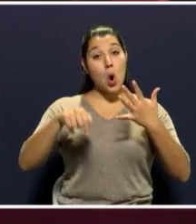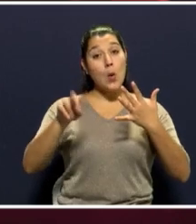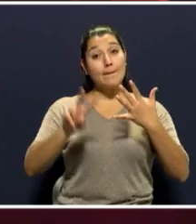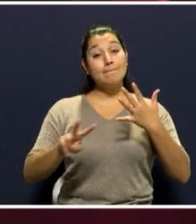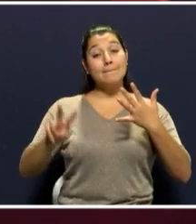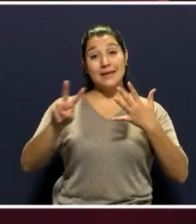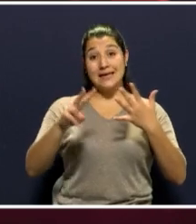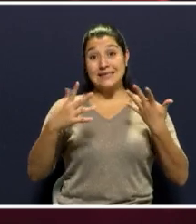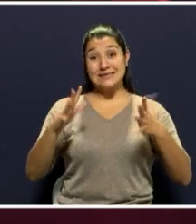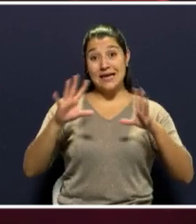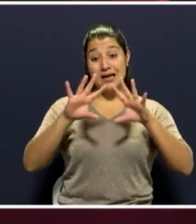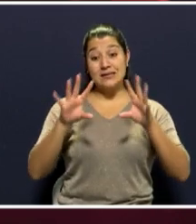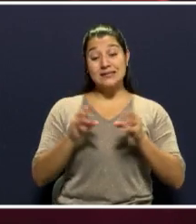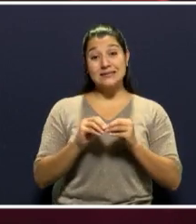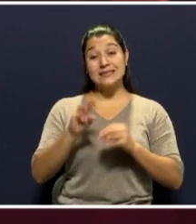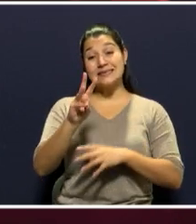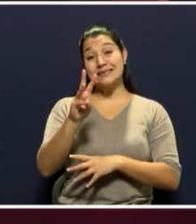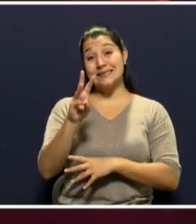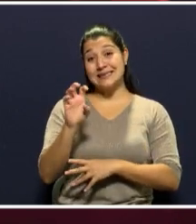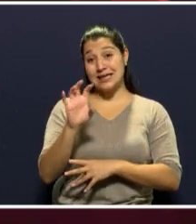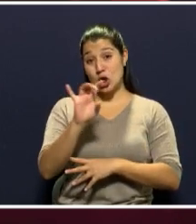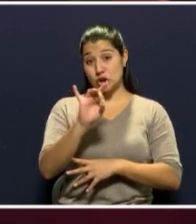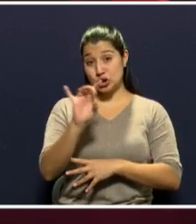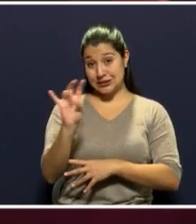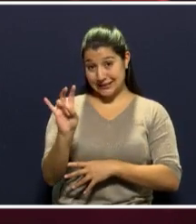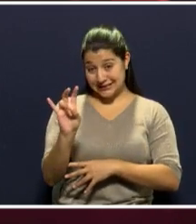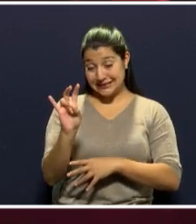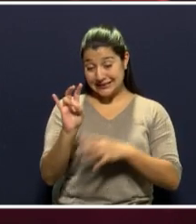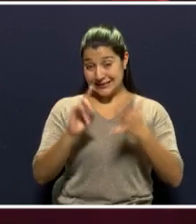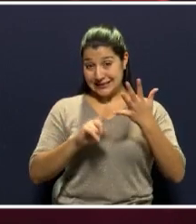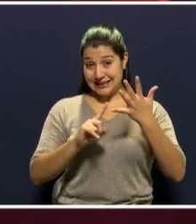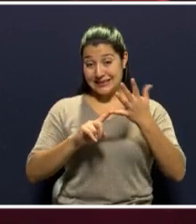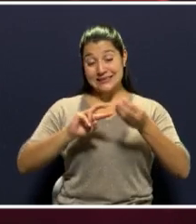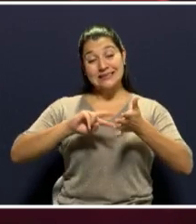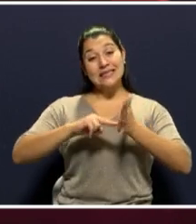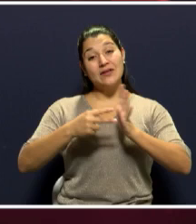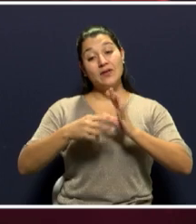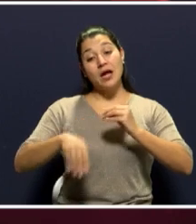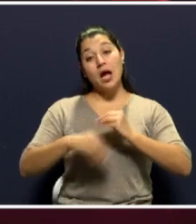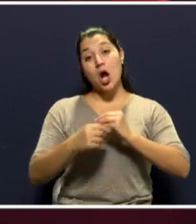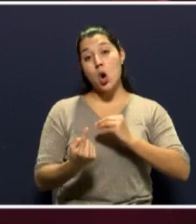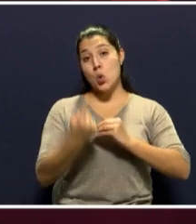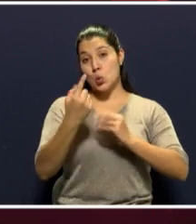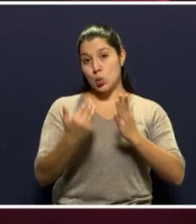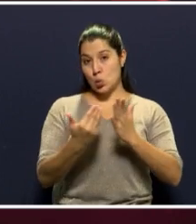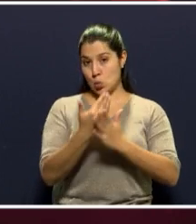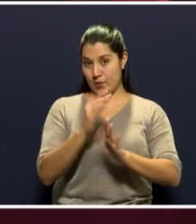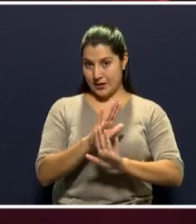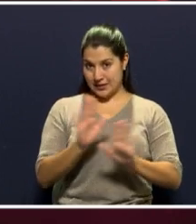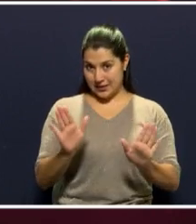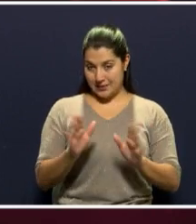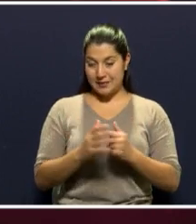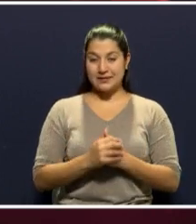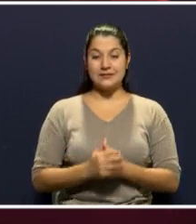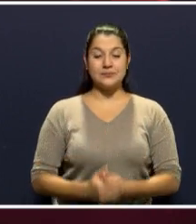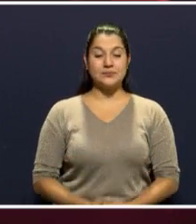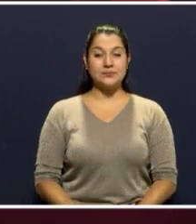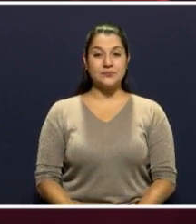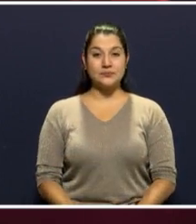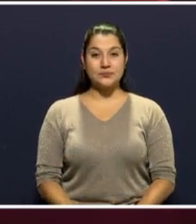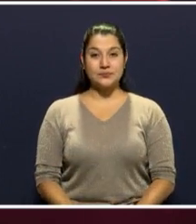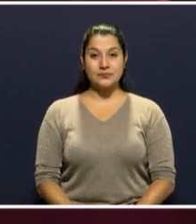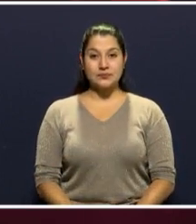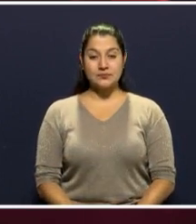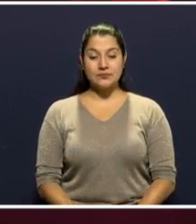viernes llegamos a un total de 687 casos, con un solo caso nuevo en las últimas